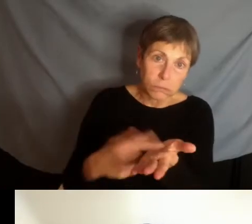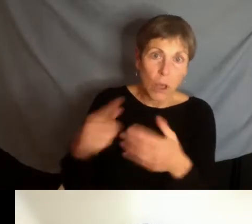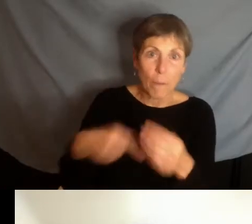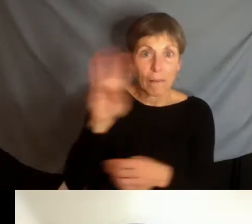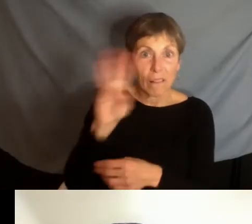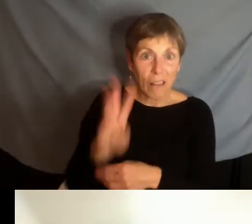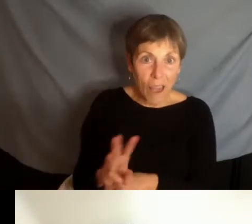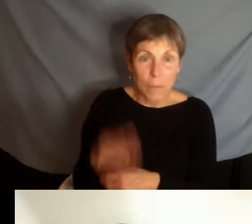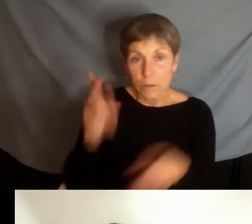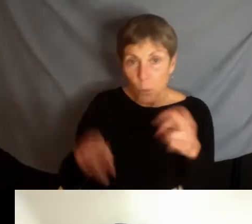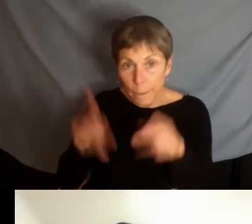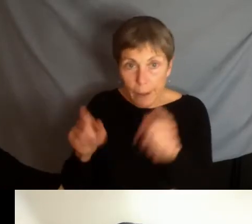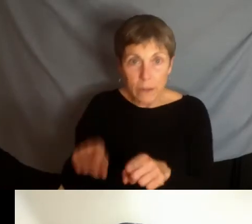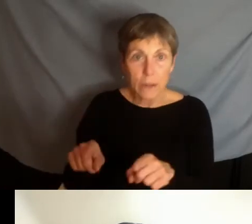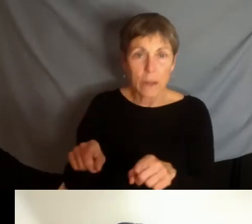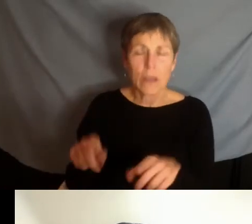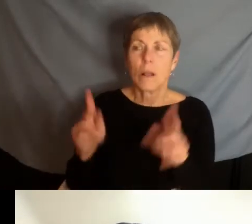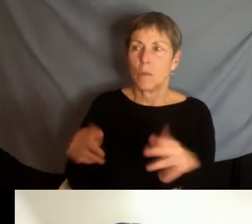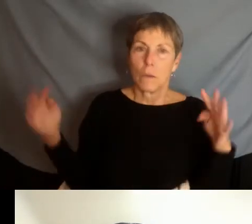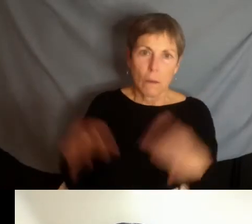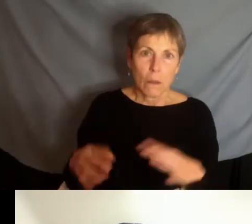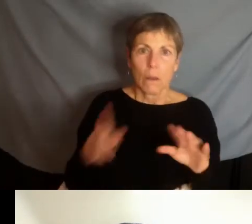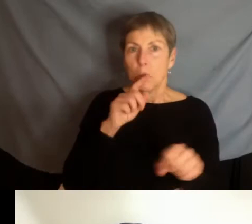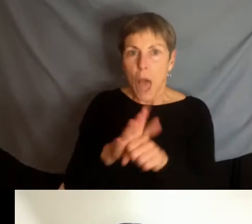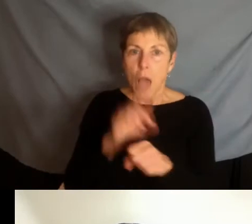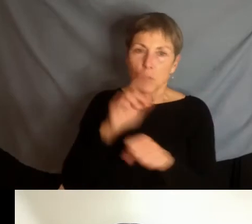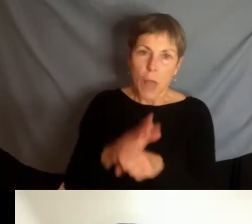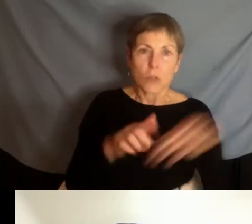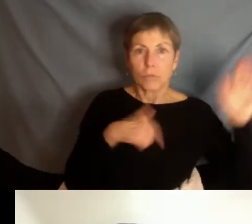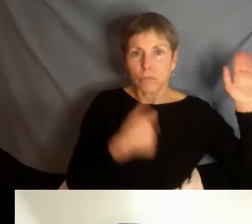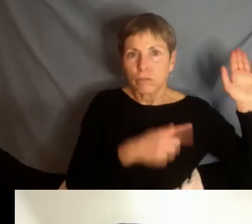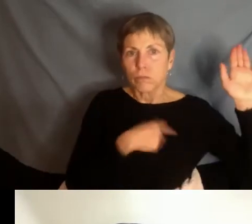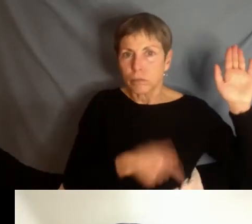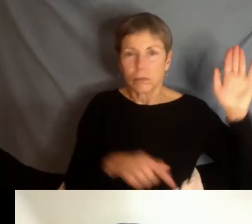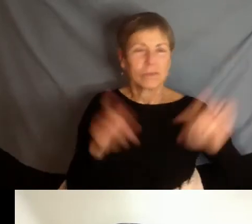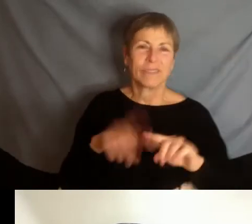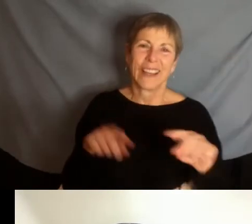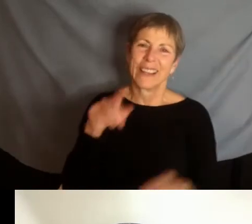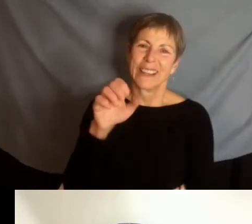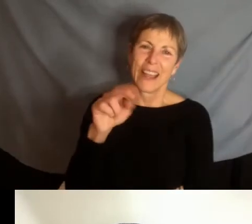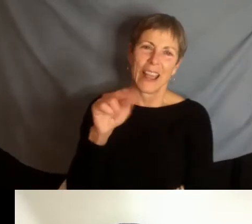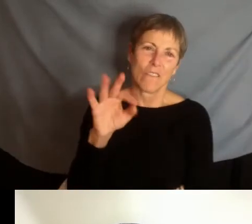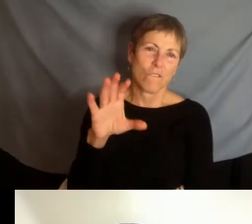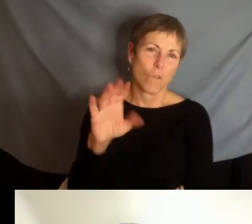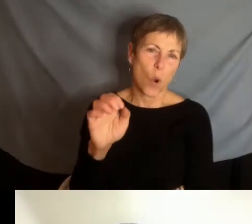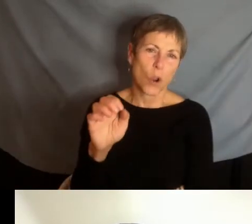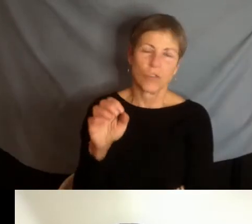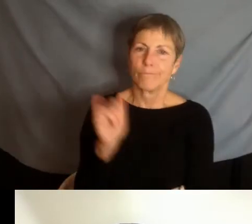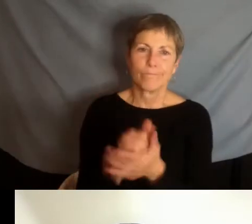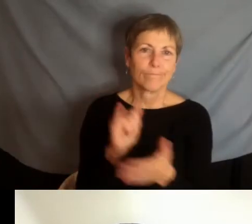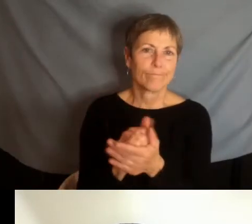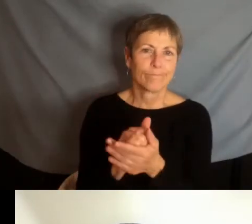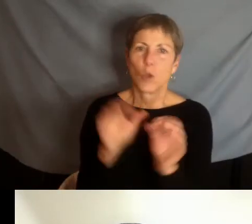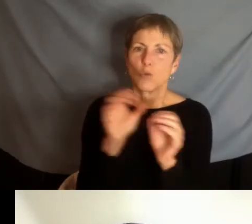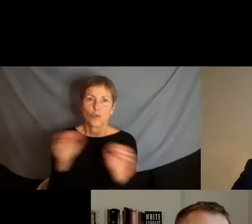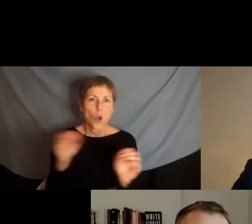clip. Pero estos tratos simples se trata de hacer juramentos, pero nunca son fáciles de cumplir porque no tenemos